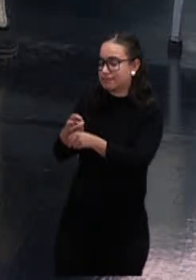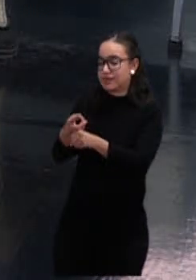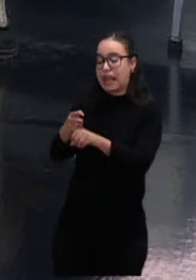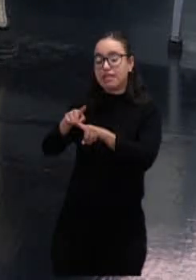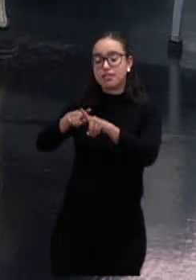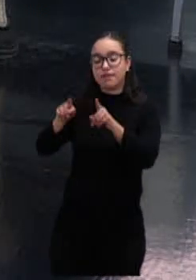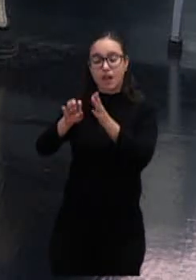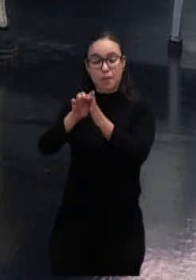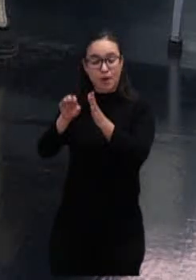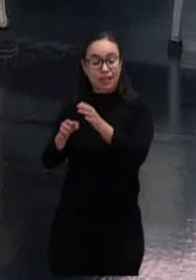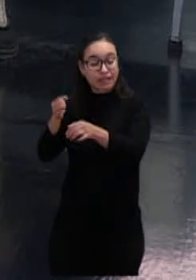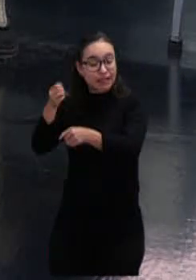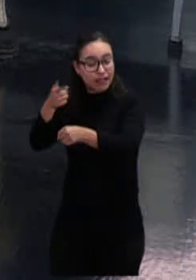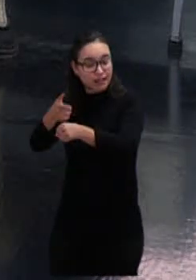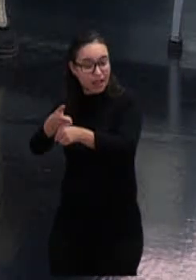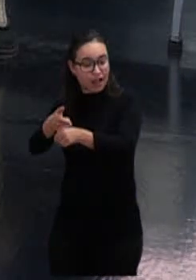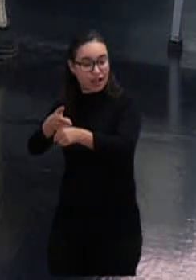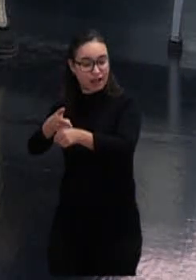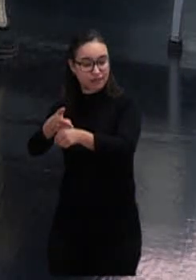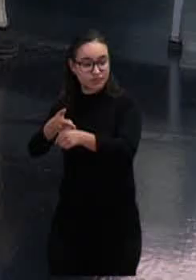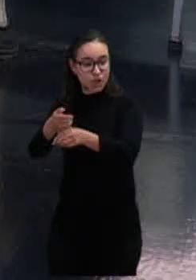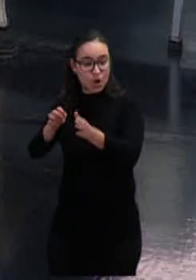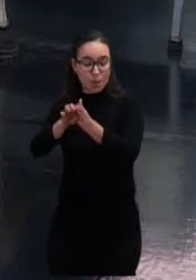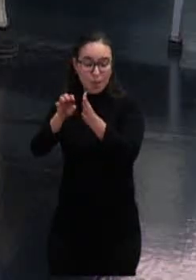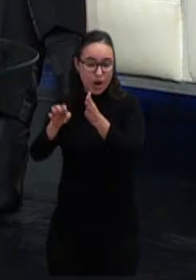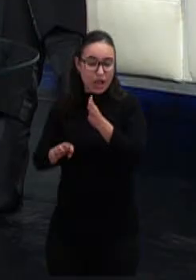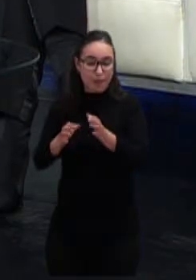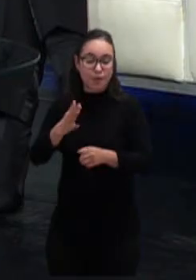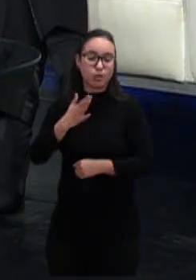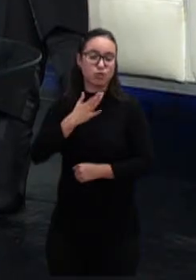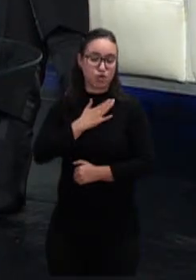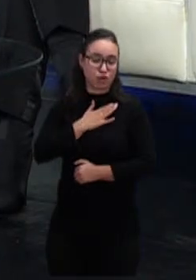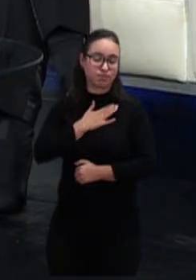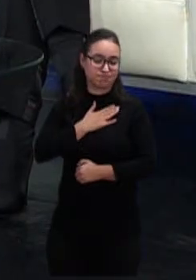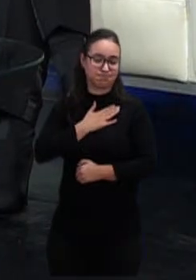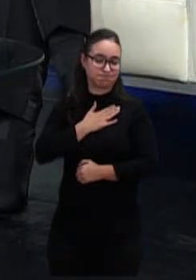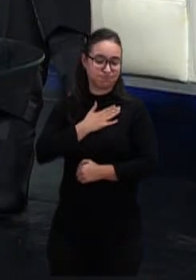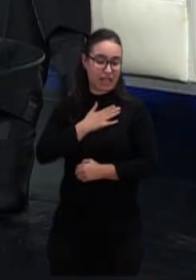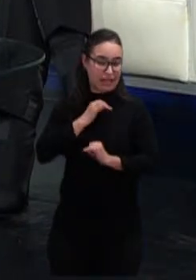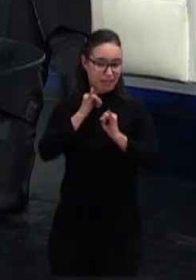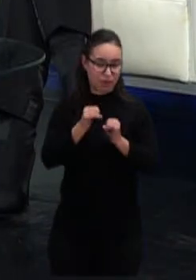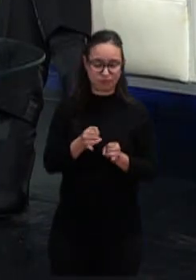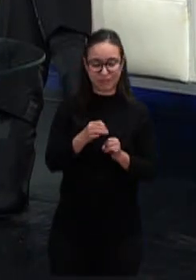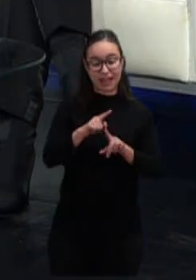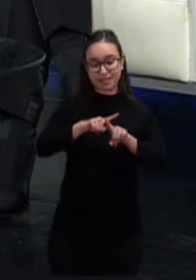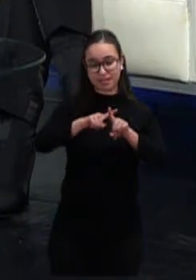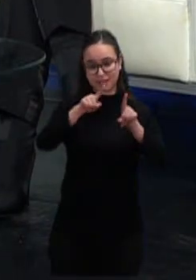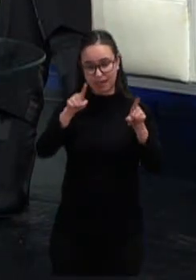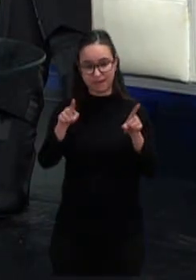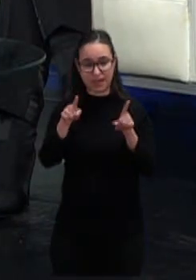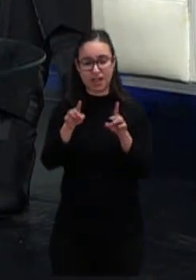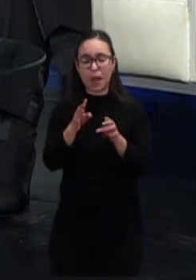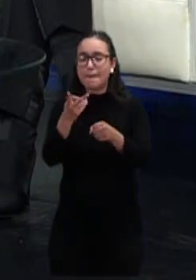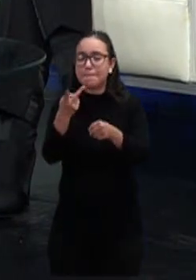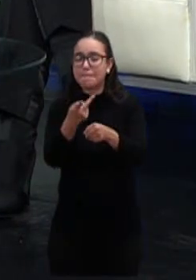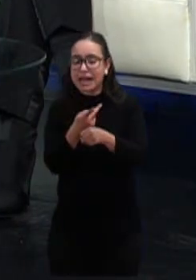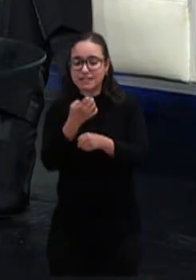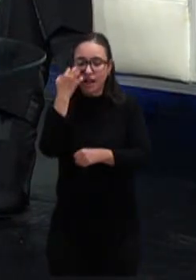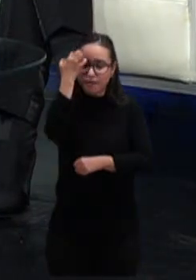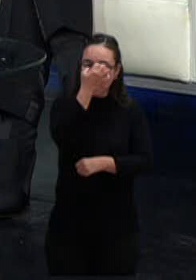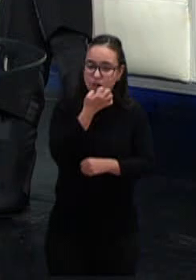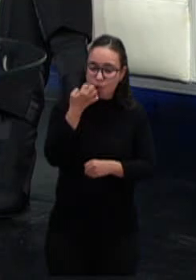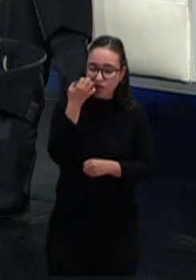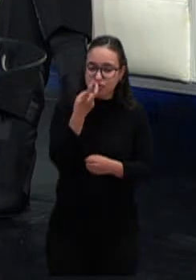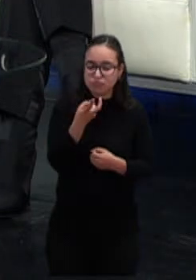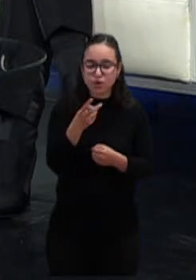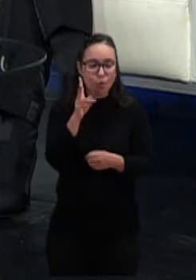detecta este porque una cosa es lo que ya uno atraviesa en lo personal y otro es cuando hay hechos y cuando hay casos y cuando se hacen las revisiones también